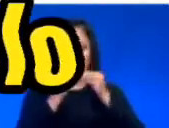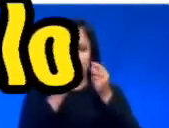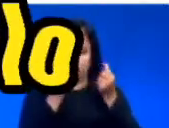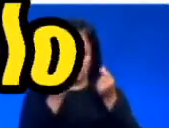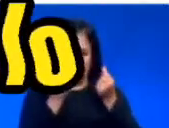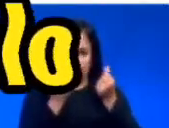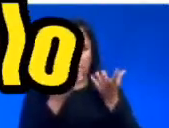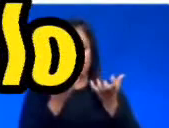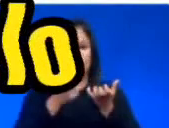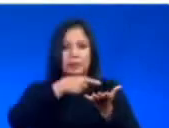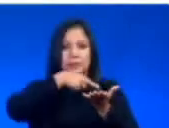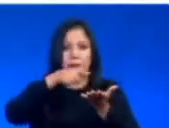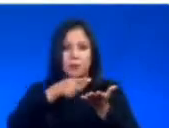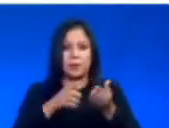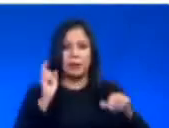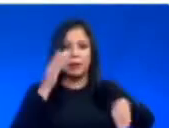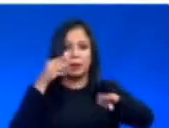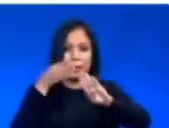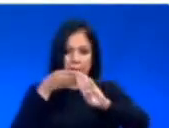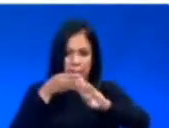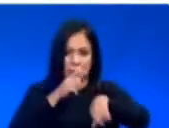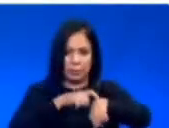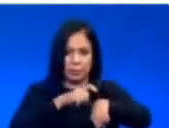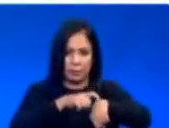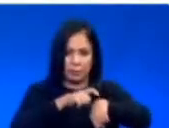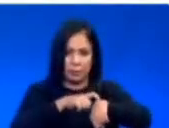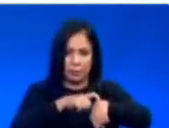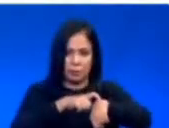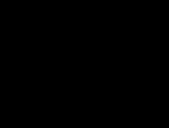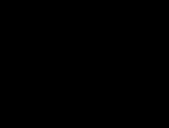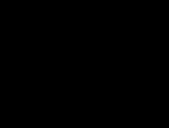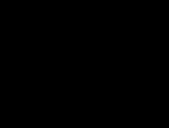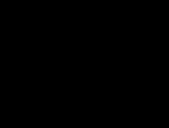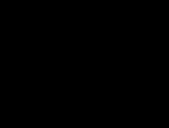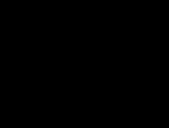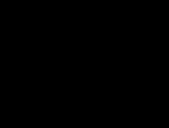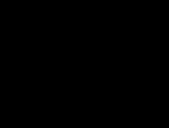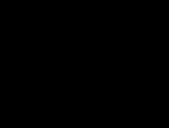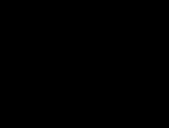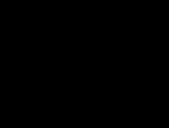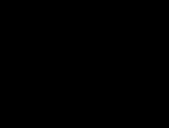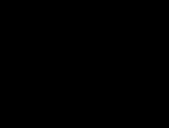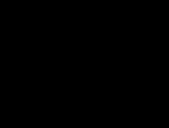que se le pague a tiempo, que los fondos estén disponibles y se elimine la burocracia. You win.